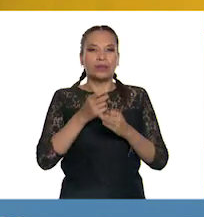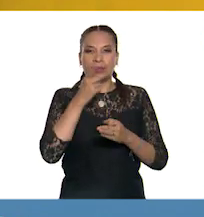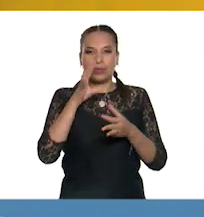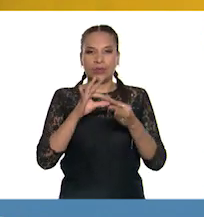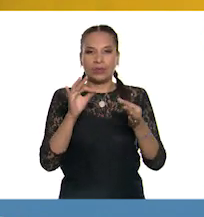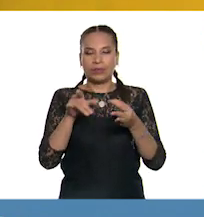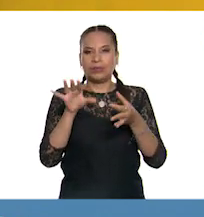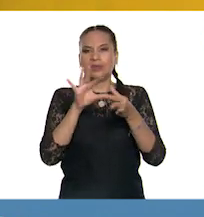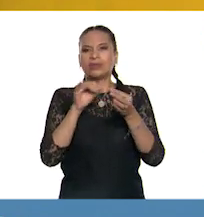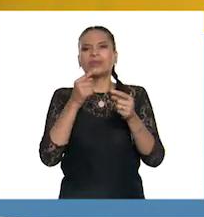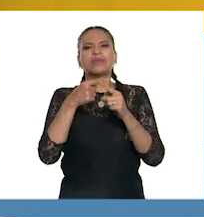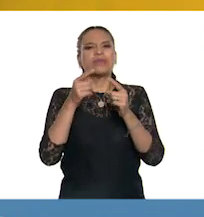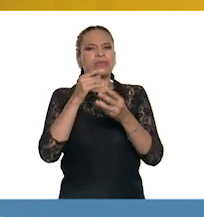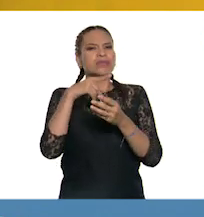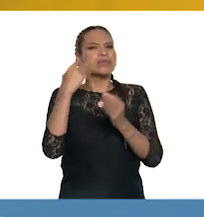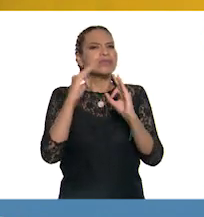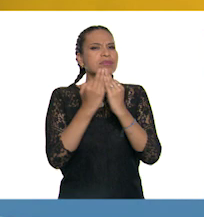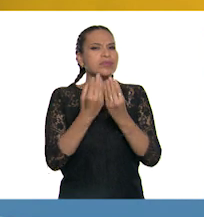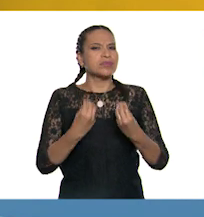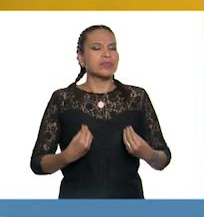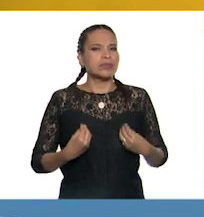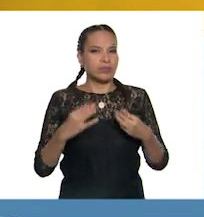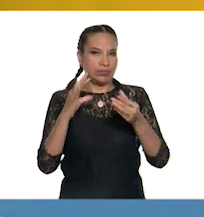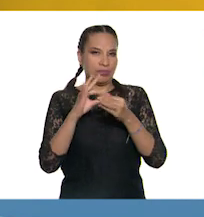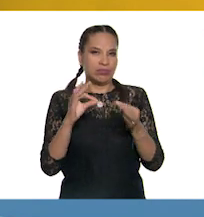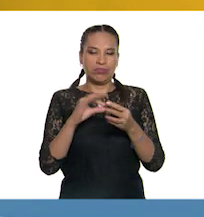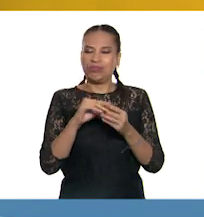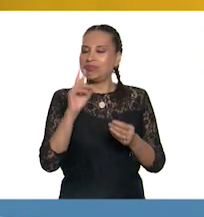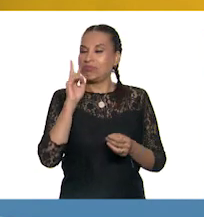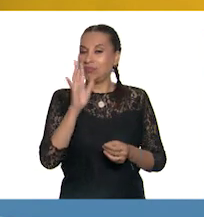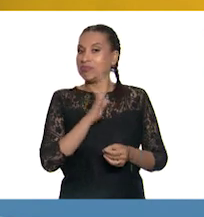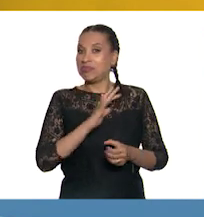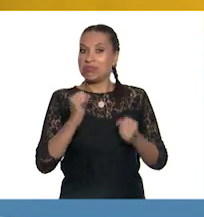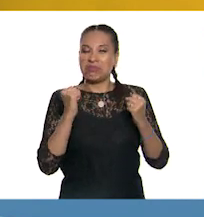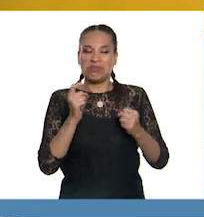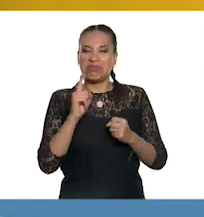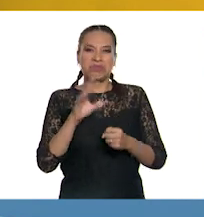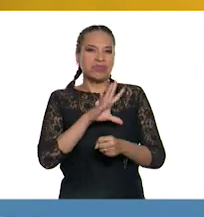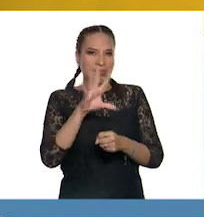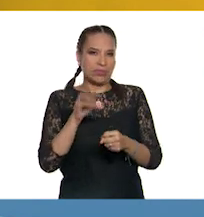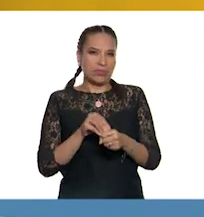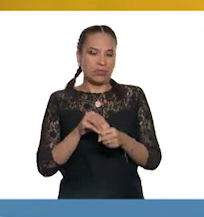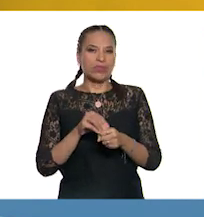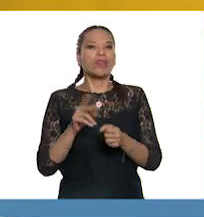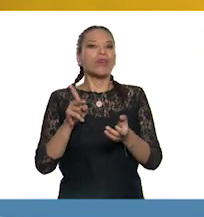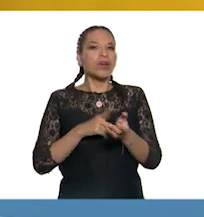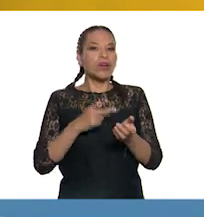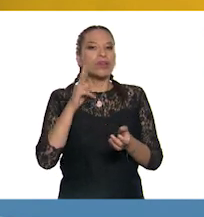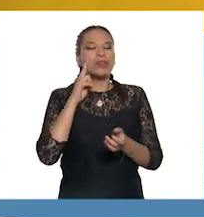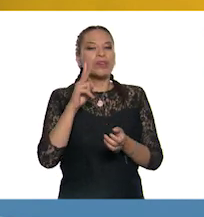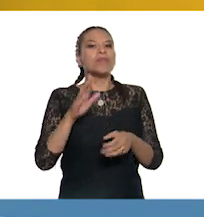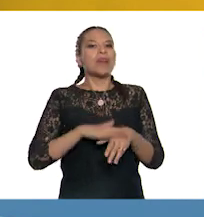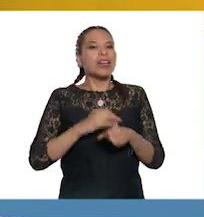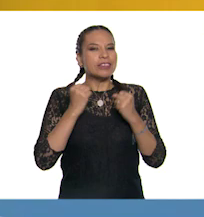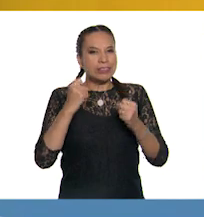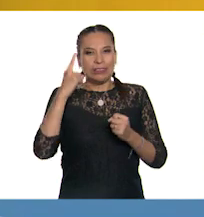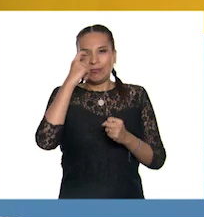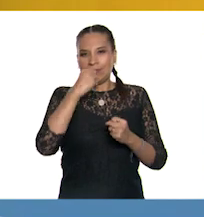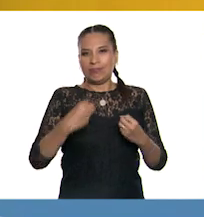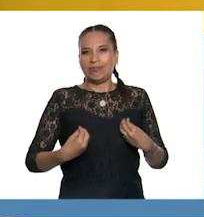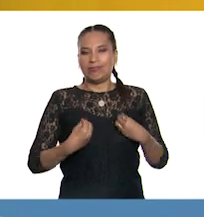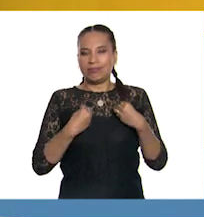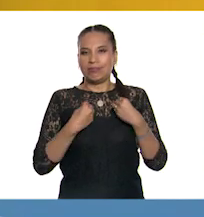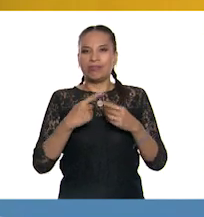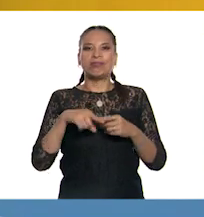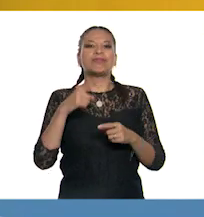termine subrayando que las condiciones de vida descritas no eran excepcionales, sino generales, y vuelve aún más dura la realidad tratada